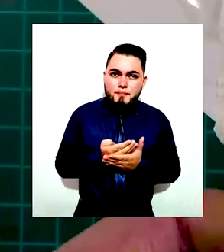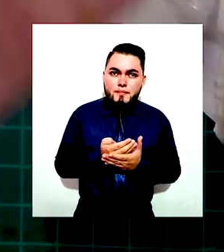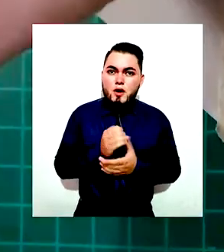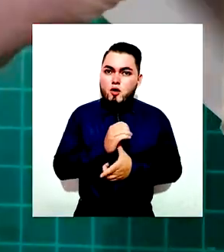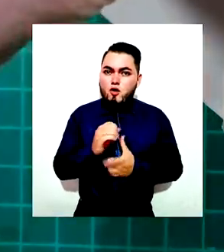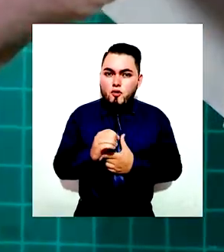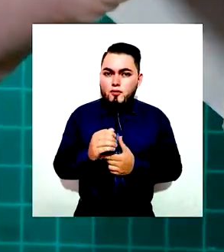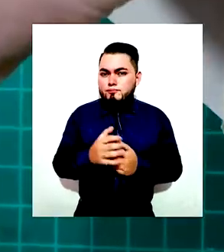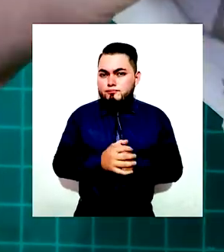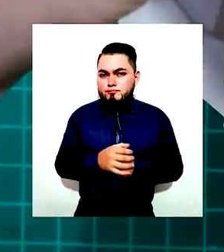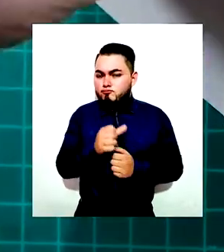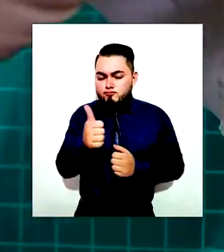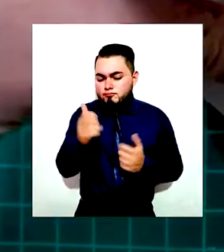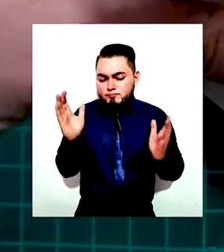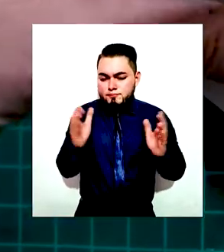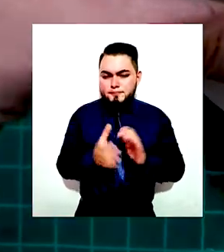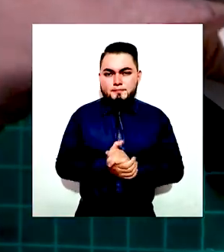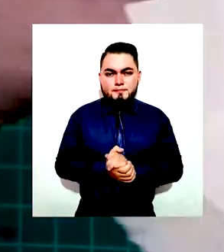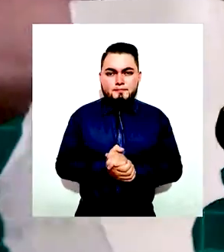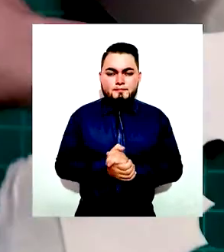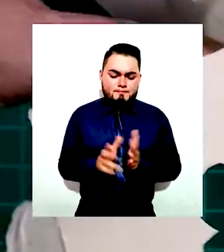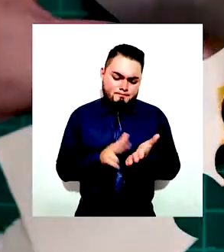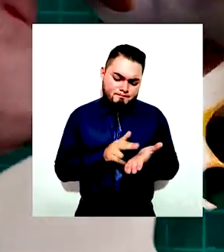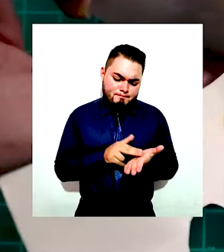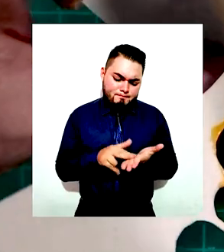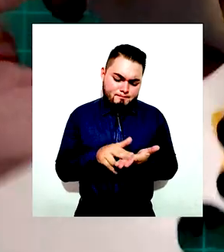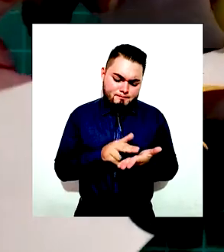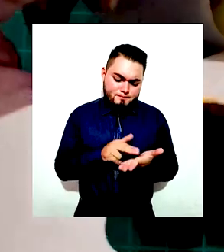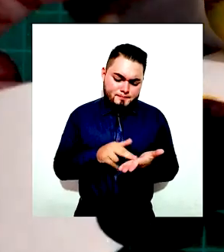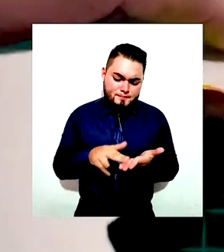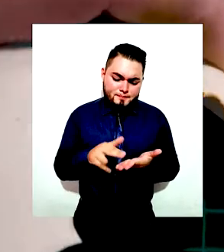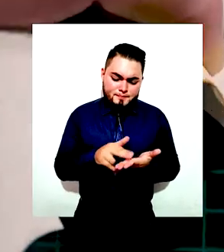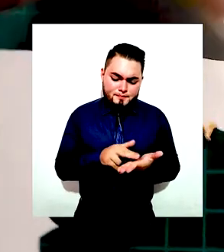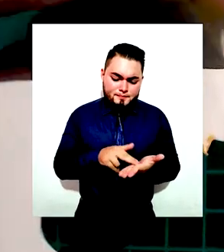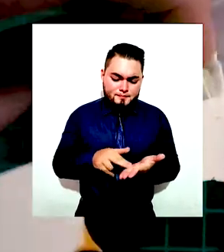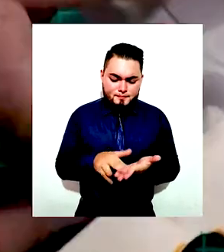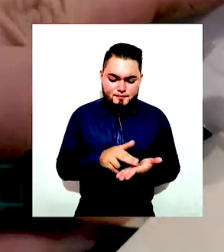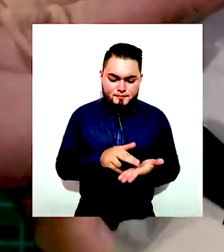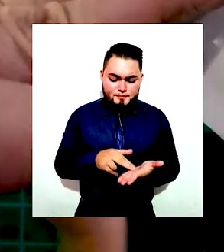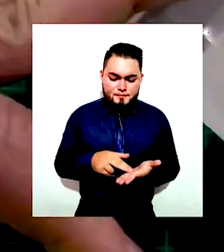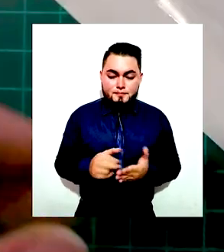verde para separar el derecho y el revés de la careta.